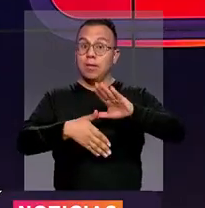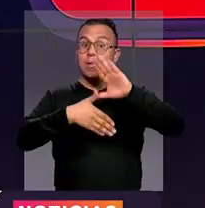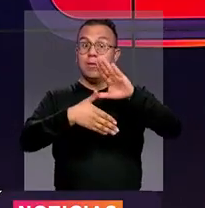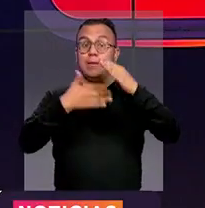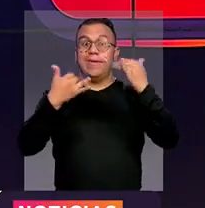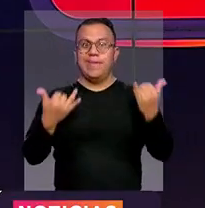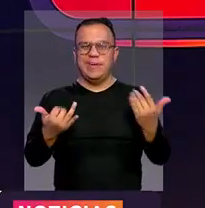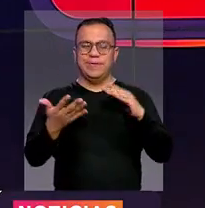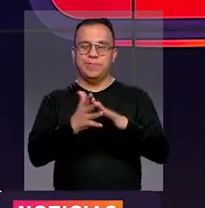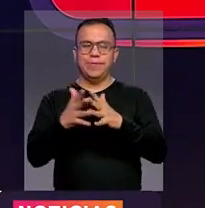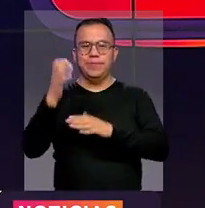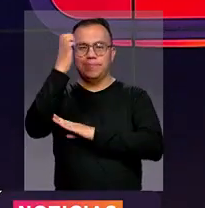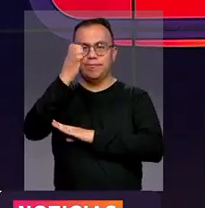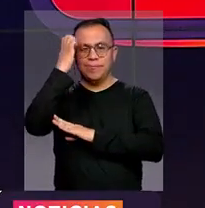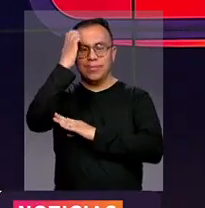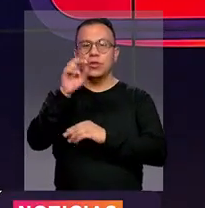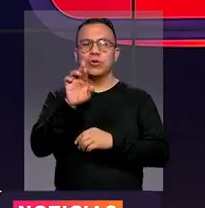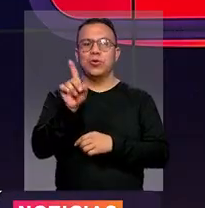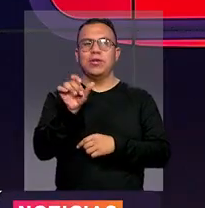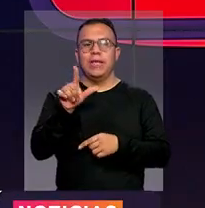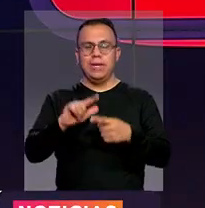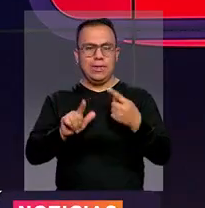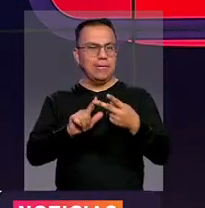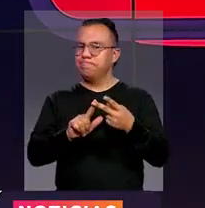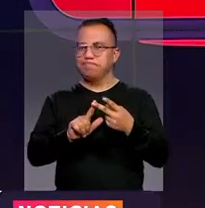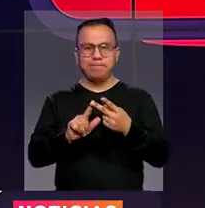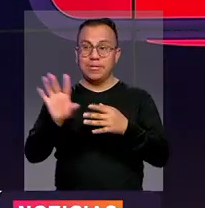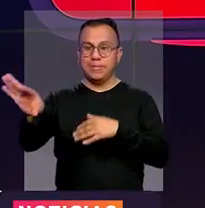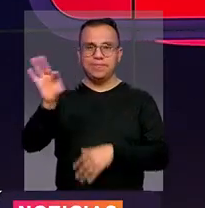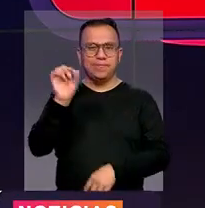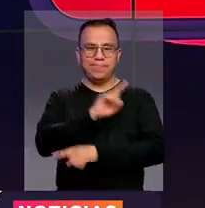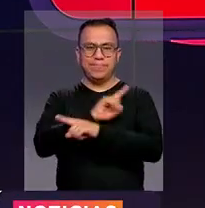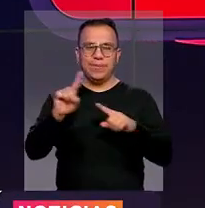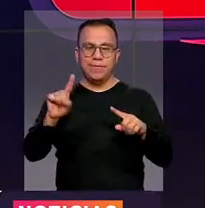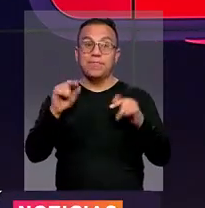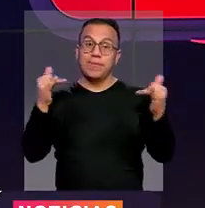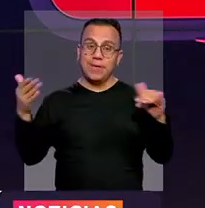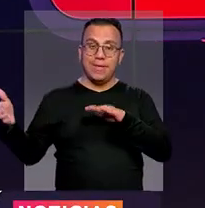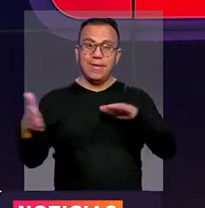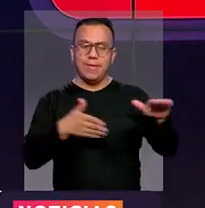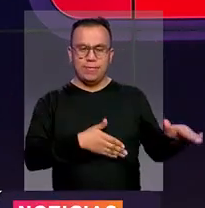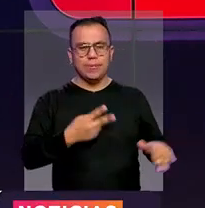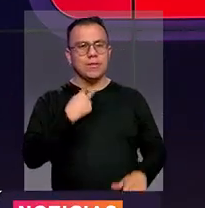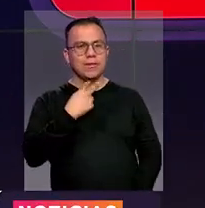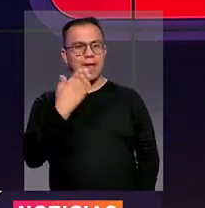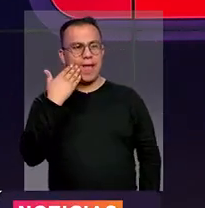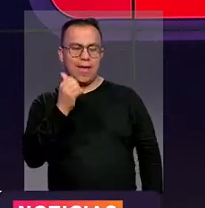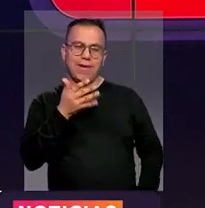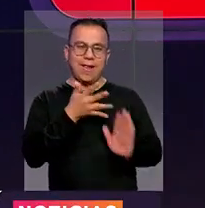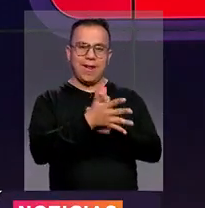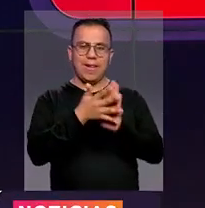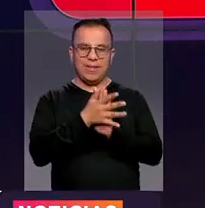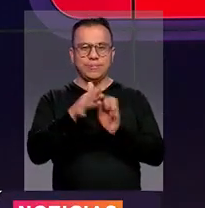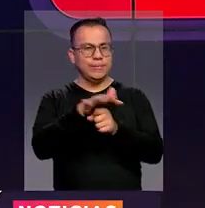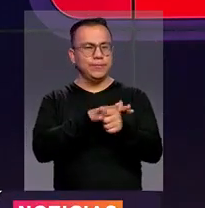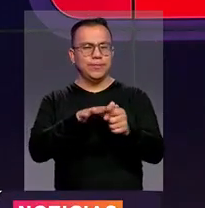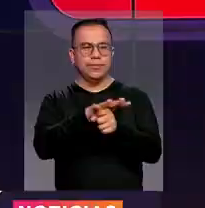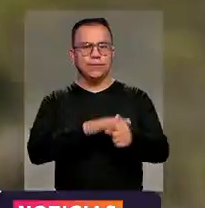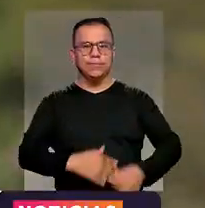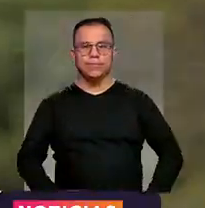Jugadoras que brillan en Europa como Yoreli Rincón no figuran en el llamado. La volante habló en Bogotá sobre esta